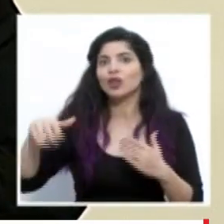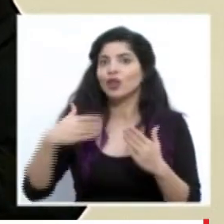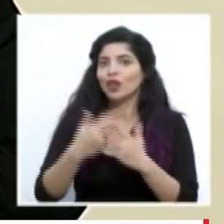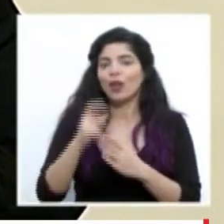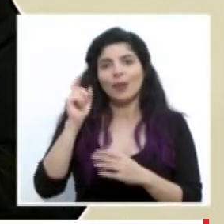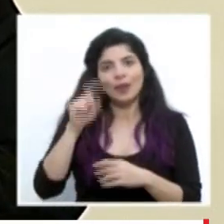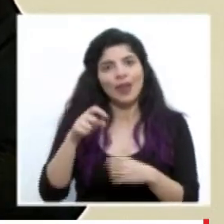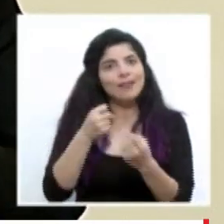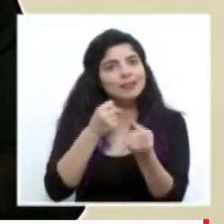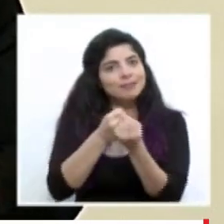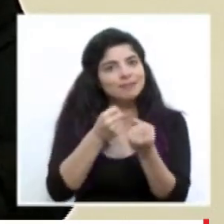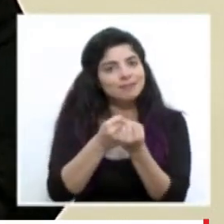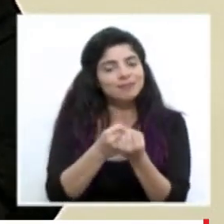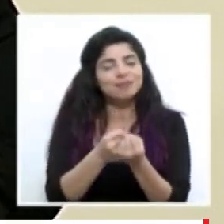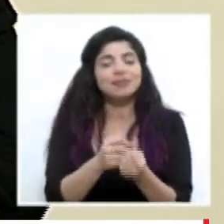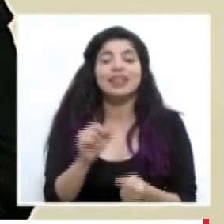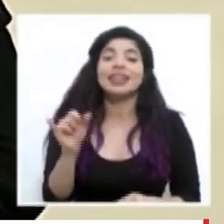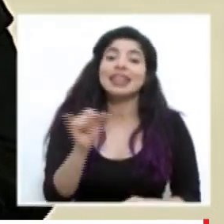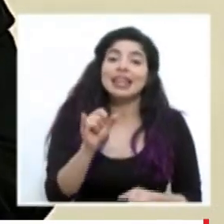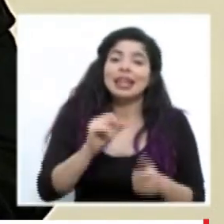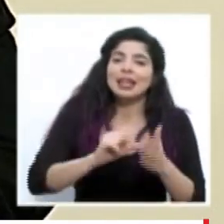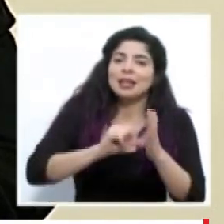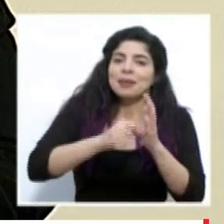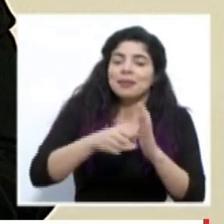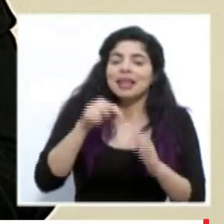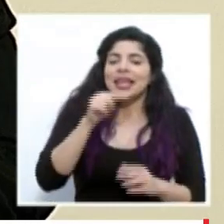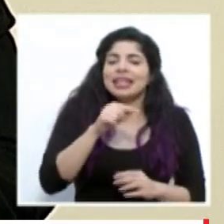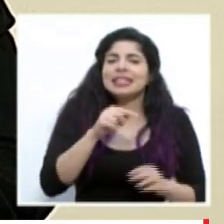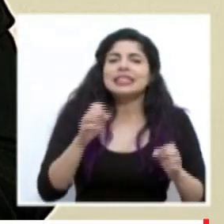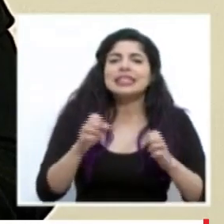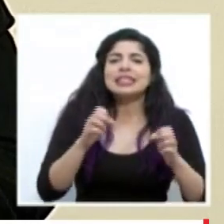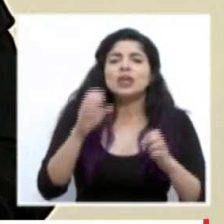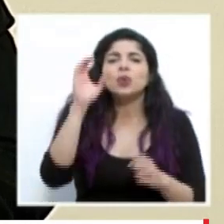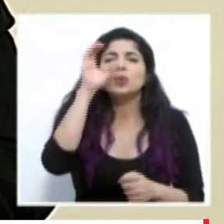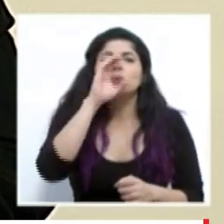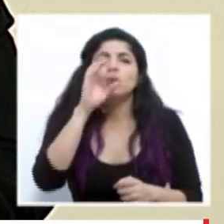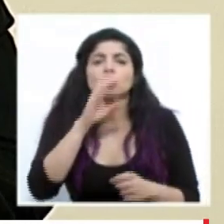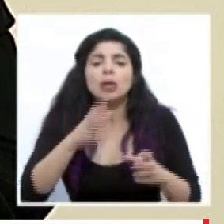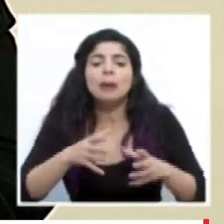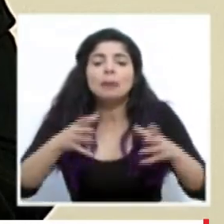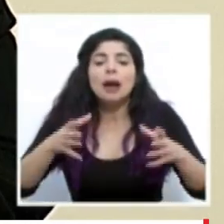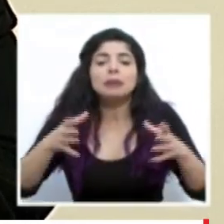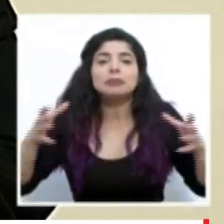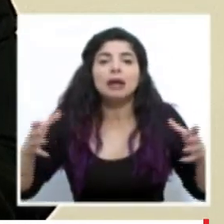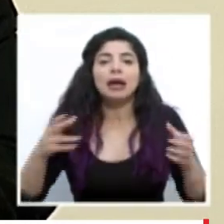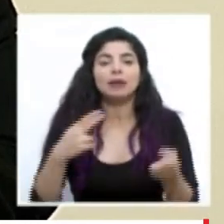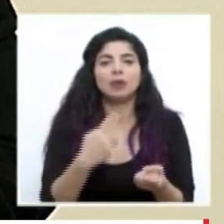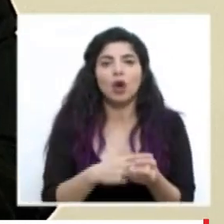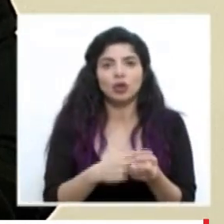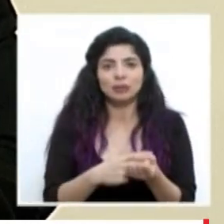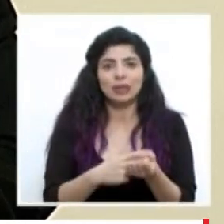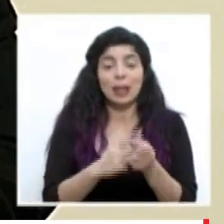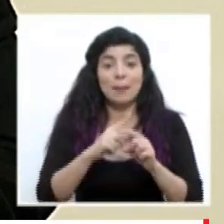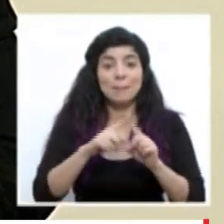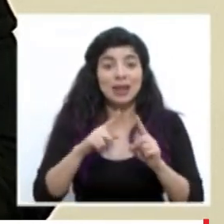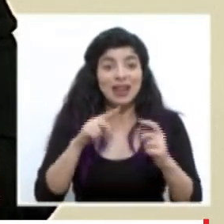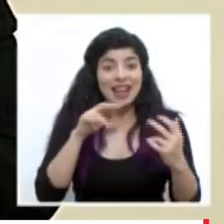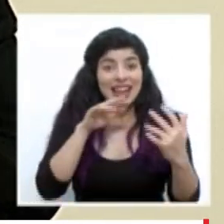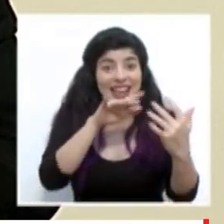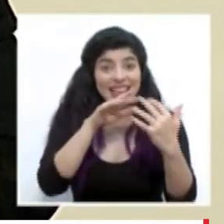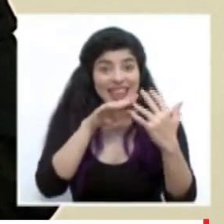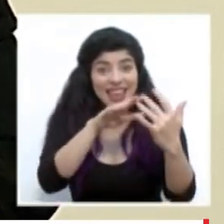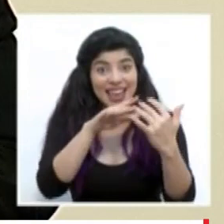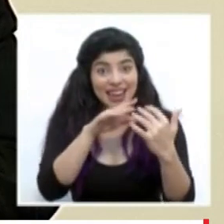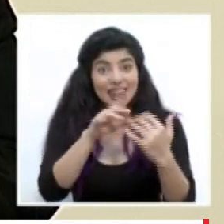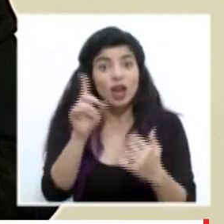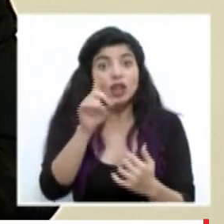poner de nuestra parte. Y también recalcar que esto es una estrategia para fortalecer la capacidad hospitalaria, pero esta guerra se